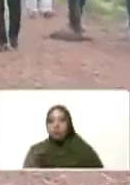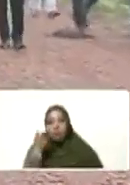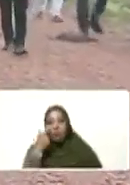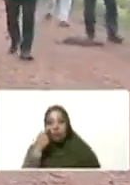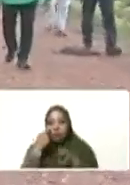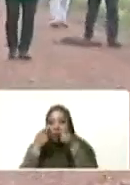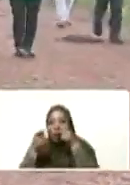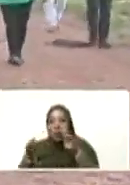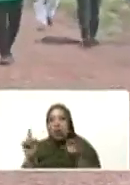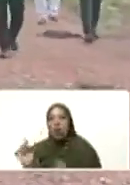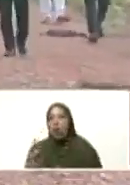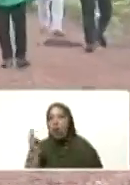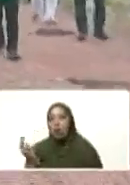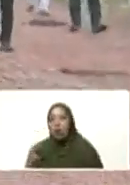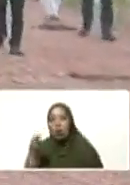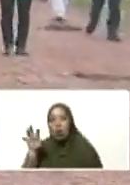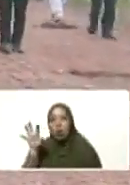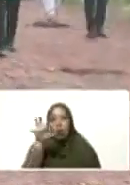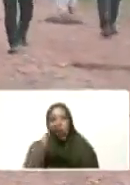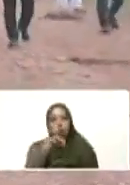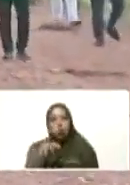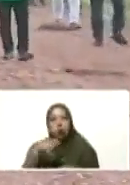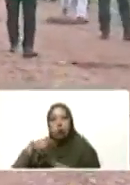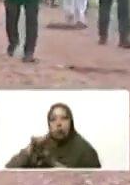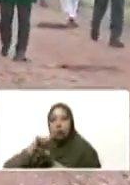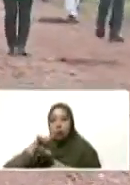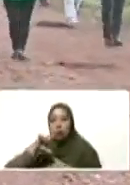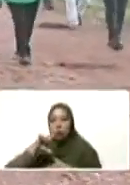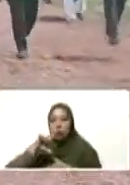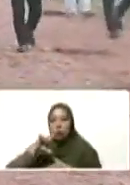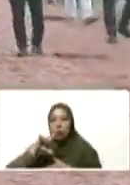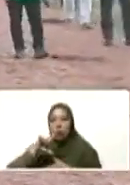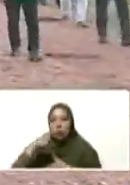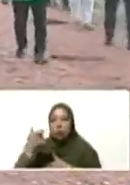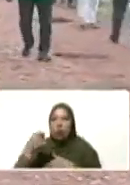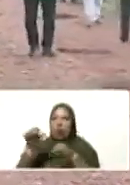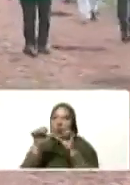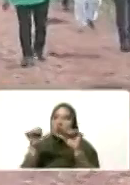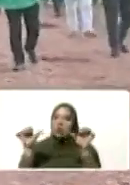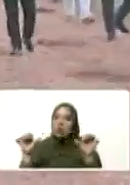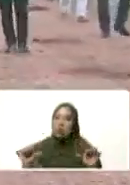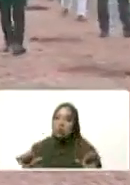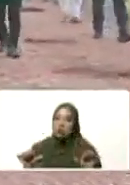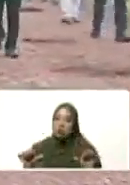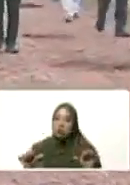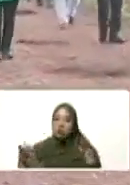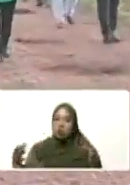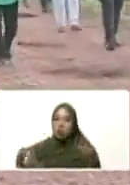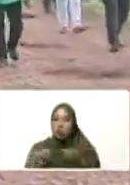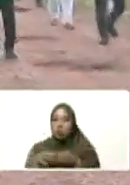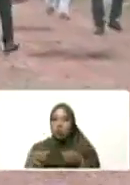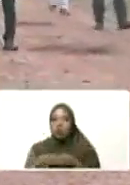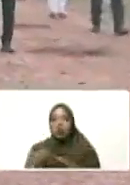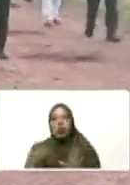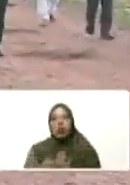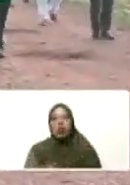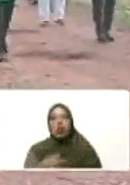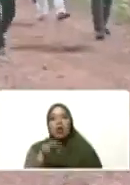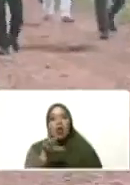sistema de riego único en el continente, es un sistema de riego que el grupo Oro Branco lo tiene, utiliza.